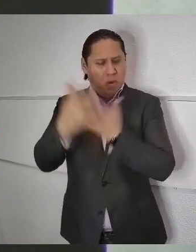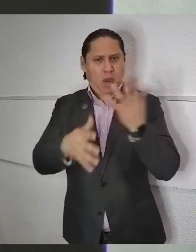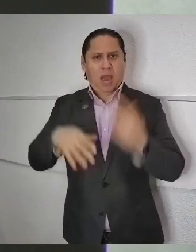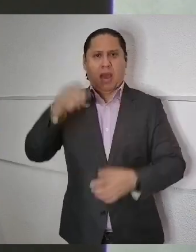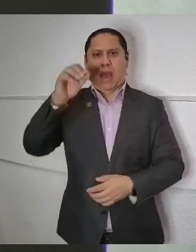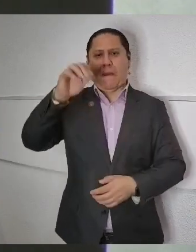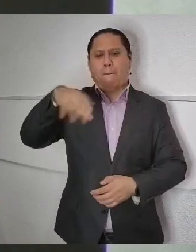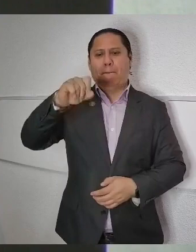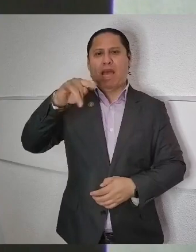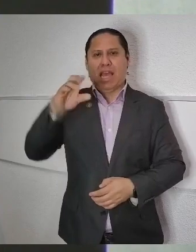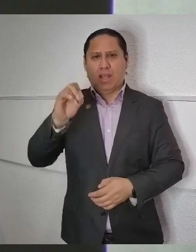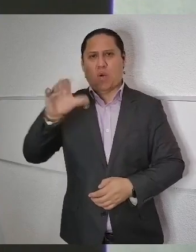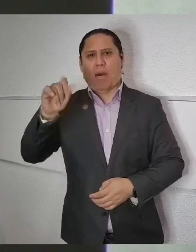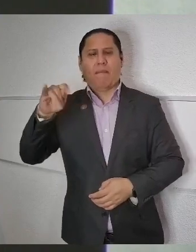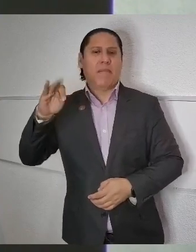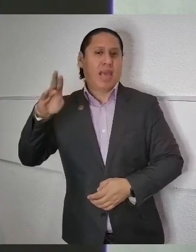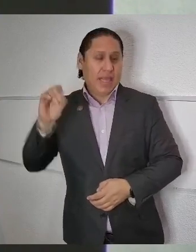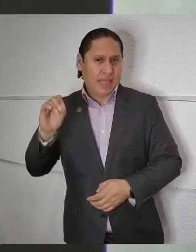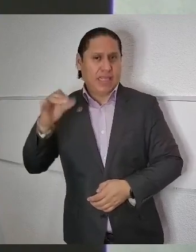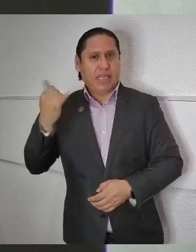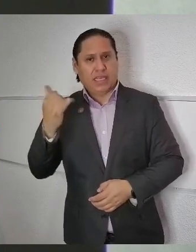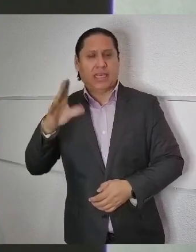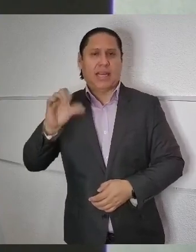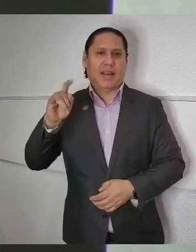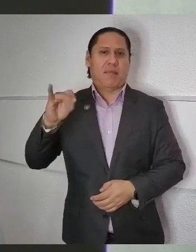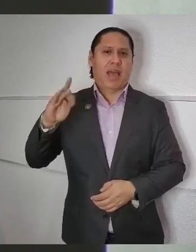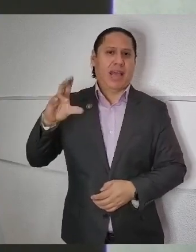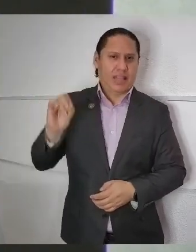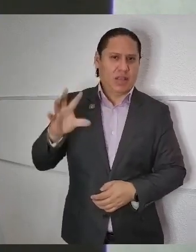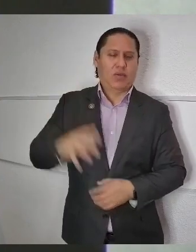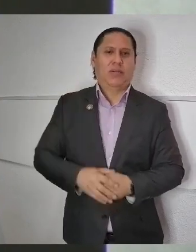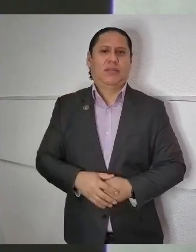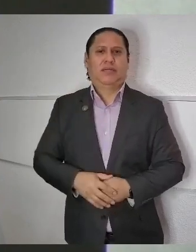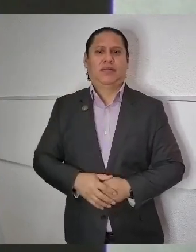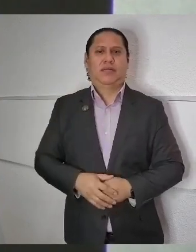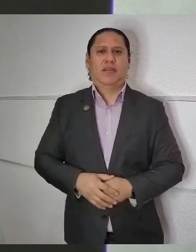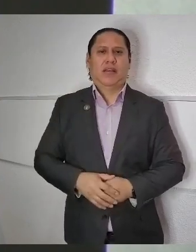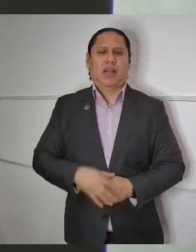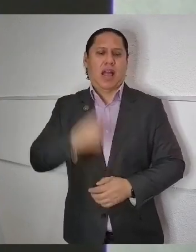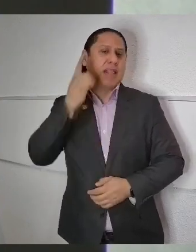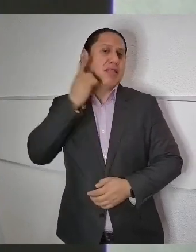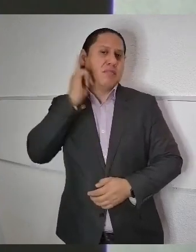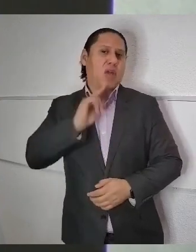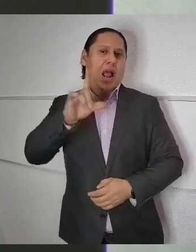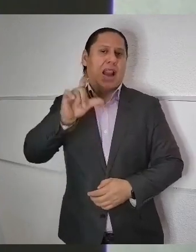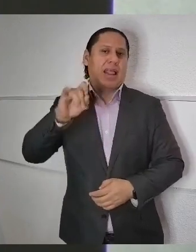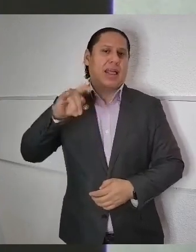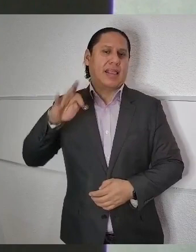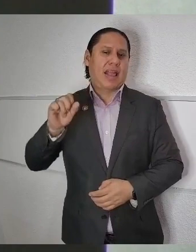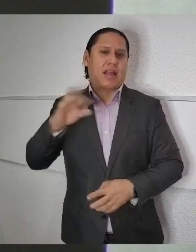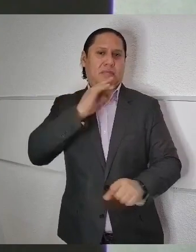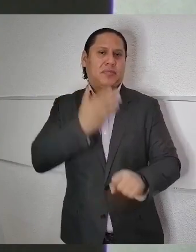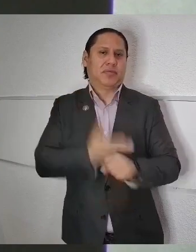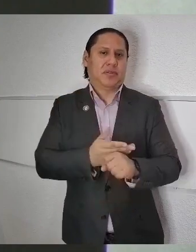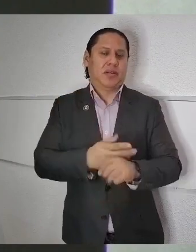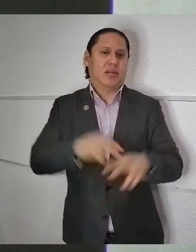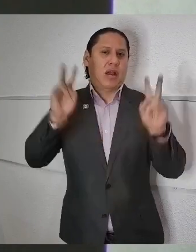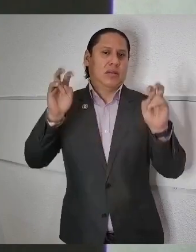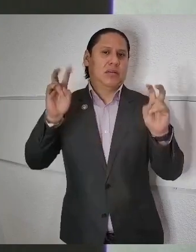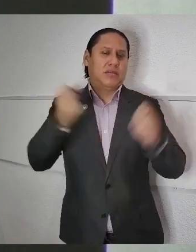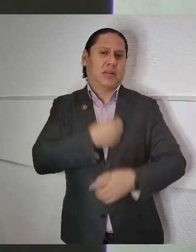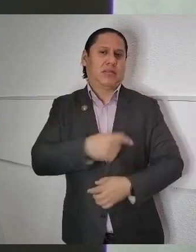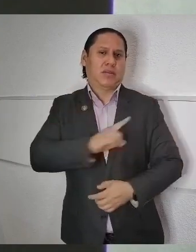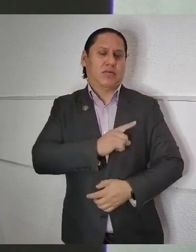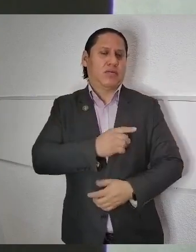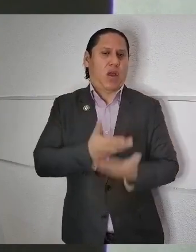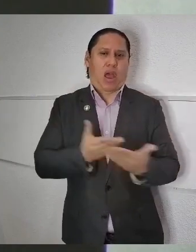comisión a la que pertenezco y que encabeza la diputada Lina Nango, pero que por asuntos de salud